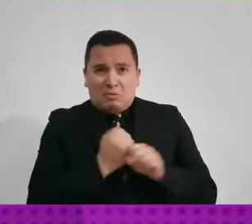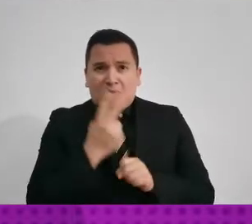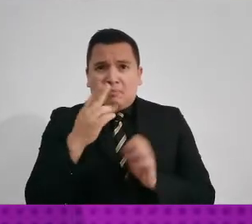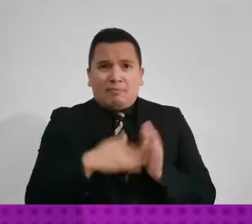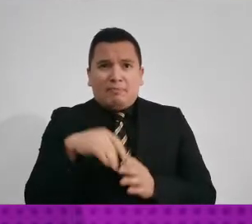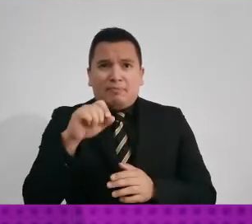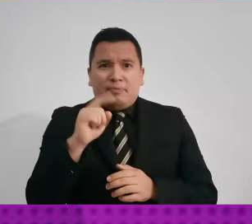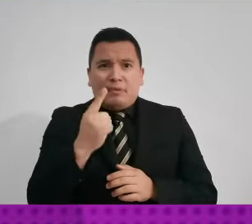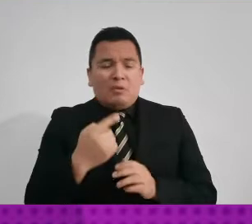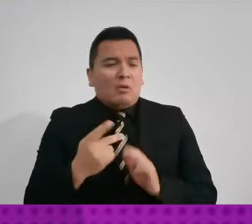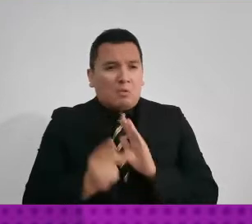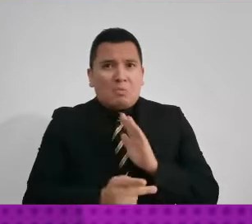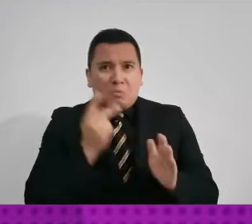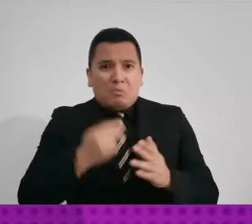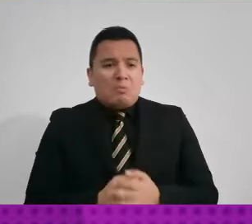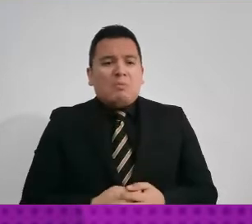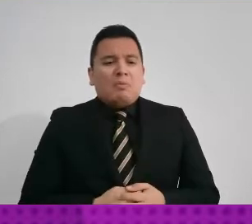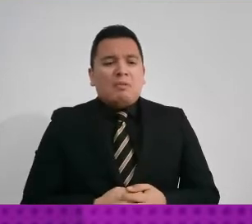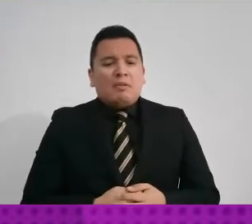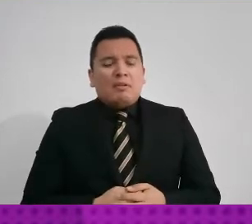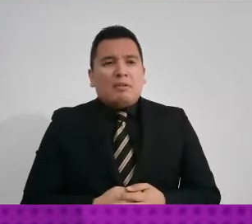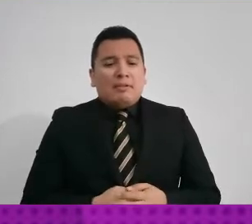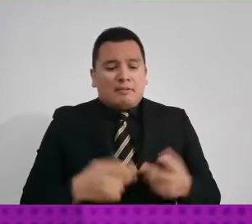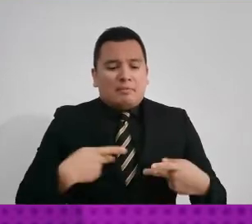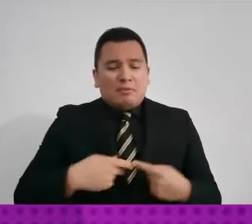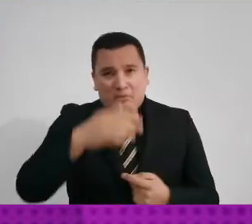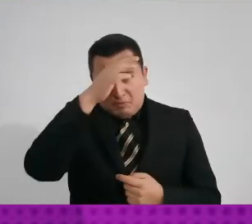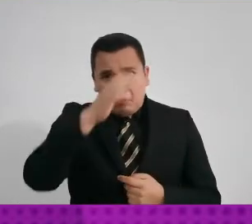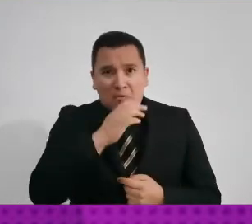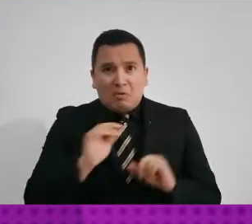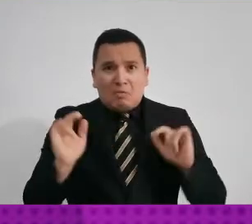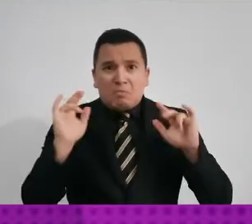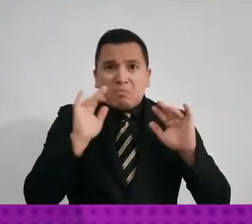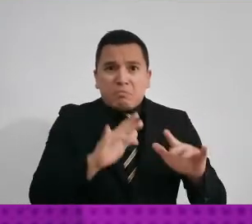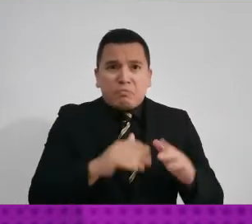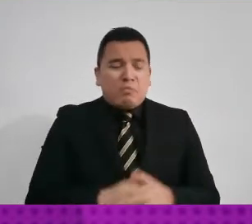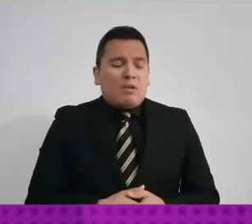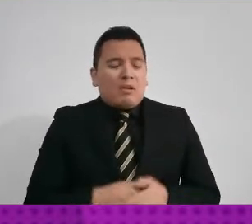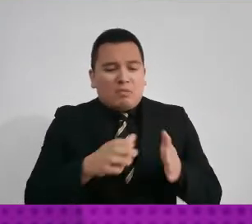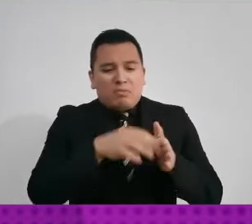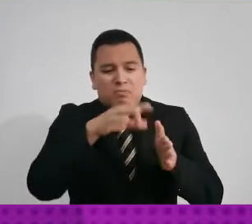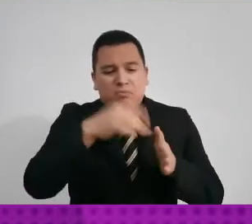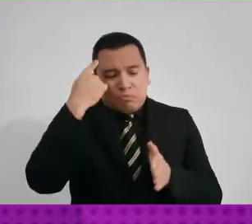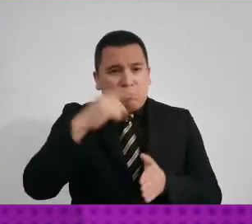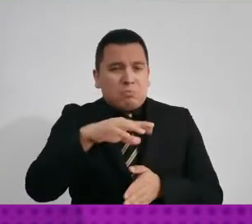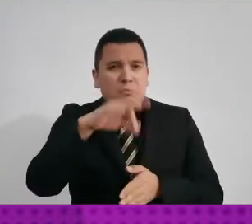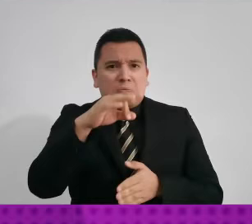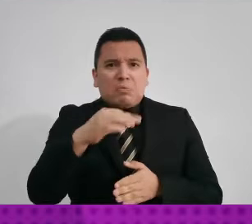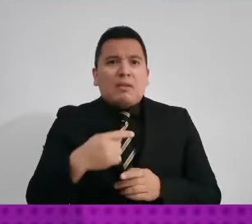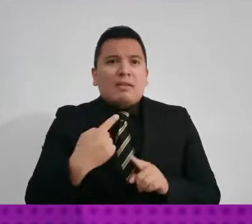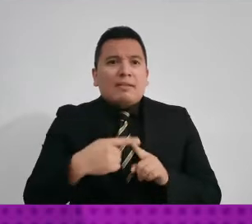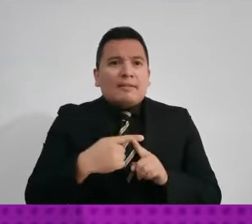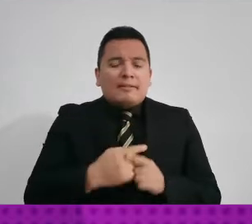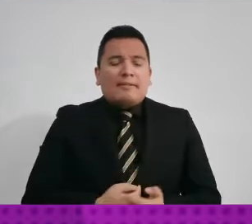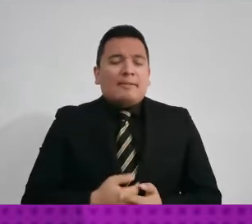de 2021 nuevamente la ciudadanía coahuilense podrá acudir a las urnas para elegir a